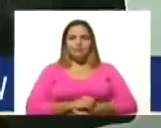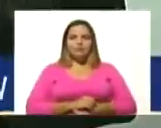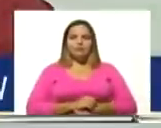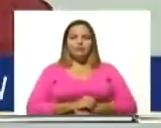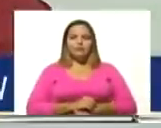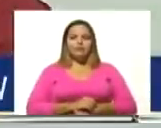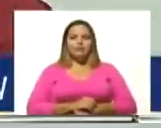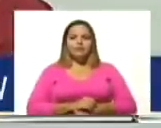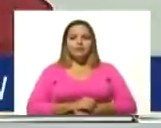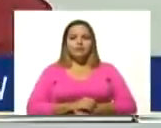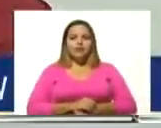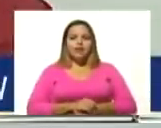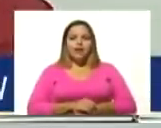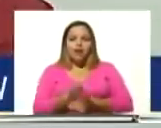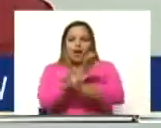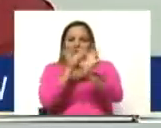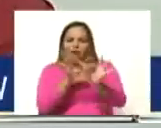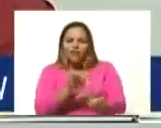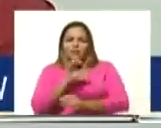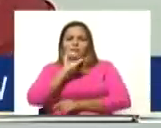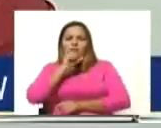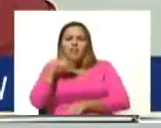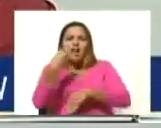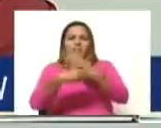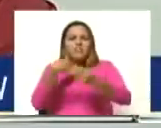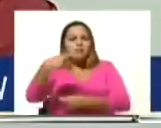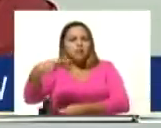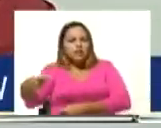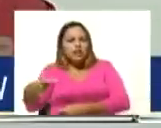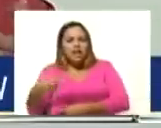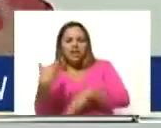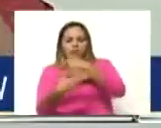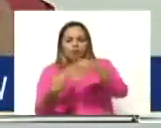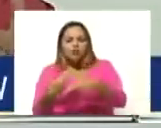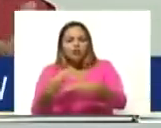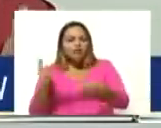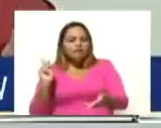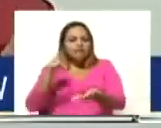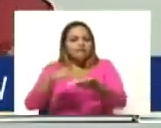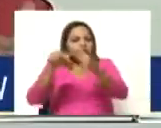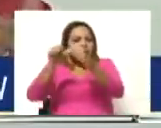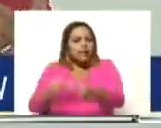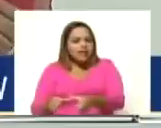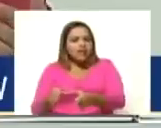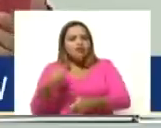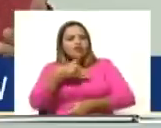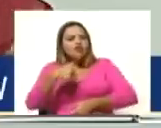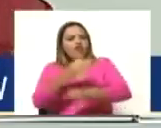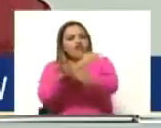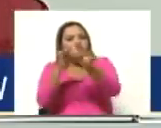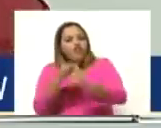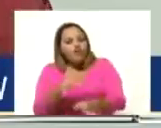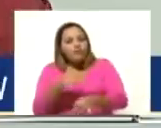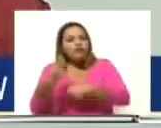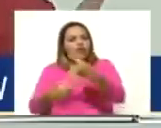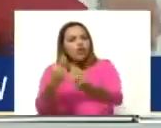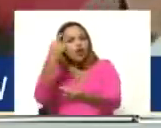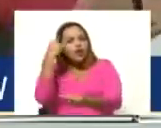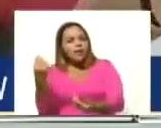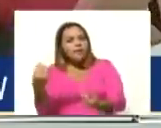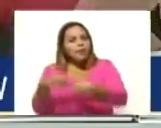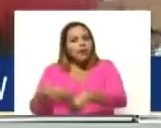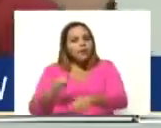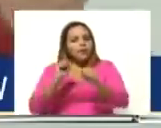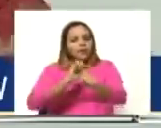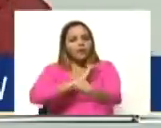Es la vieja forma de hacer política. Esta revolución llegó para quedarse. Por eso nosotros tenemos nuestros métodos y se consolidan cada día. Hoy estábamos